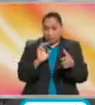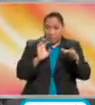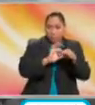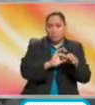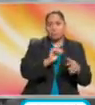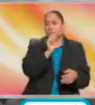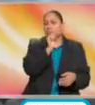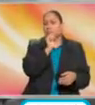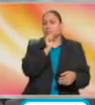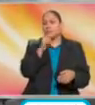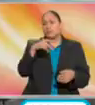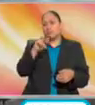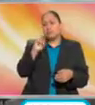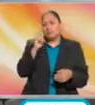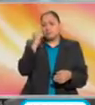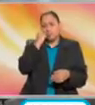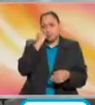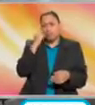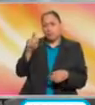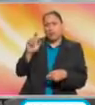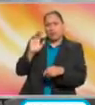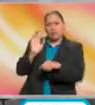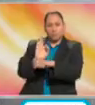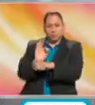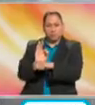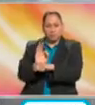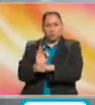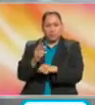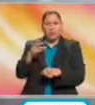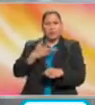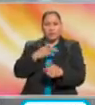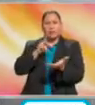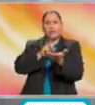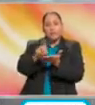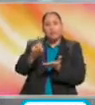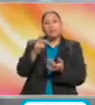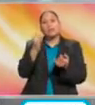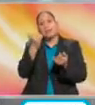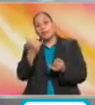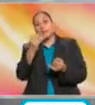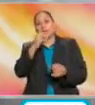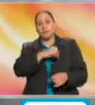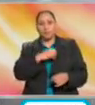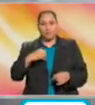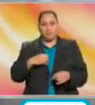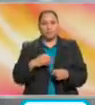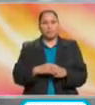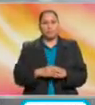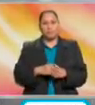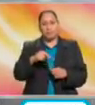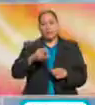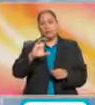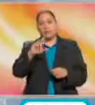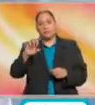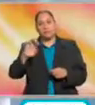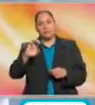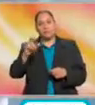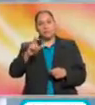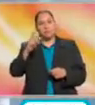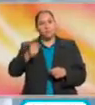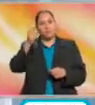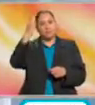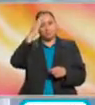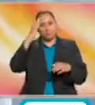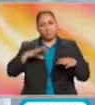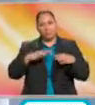del Estado, pero que crea y genera derechos y obligaciones. Que esto además me parece que es una vez más pionero en este país. Sin